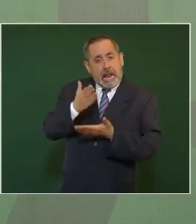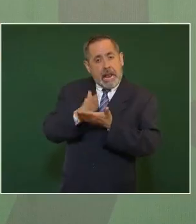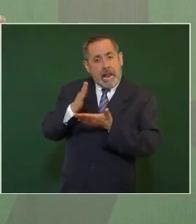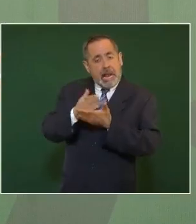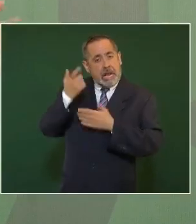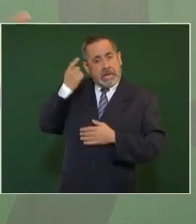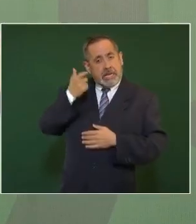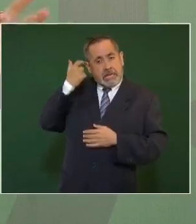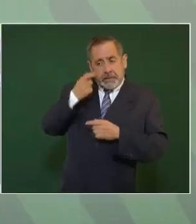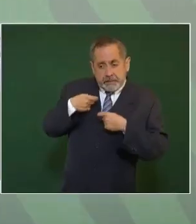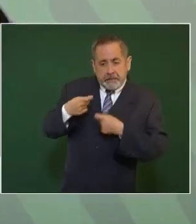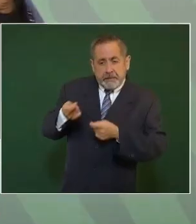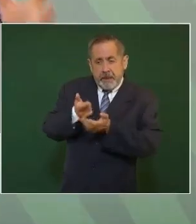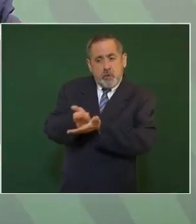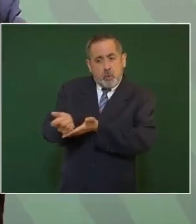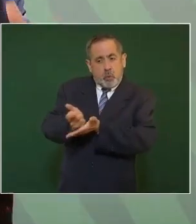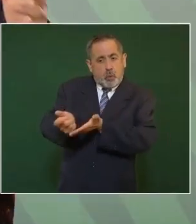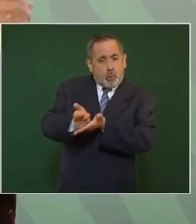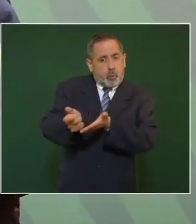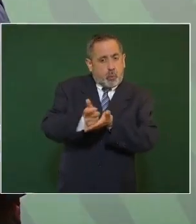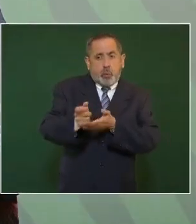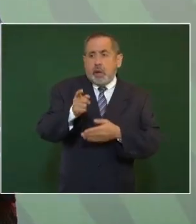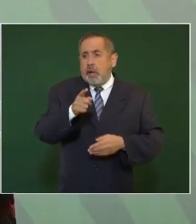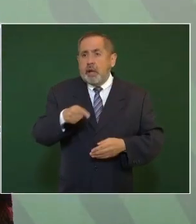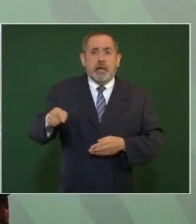de estudiantes que reciben becas.